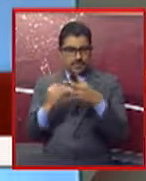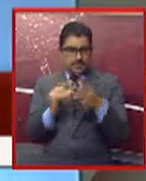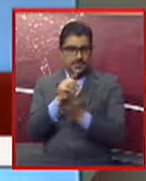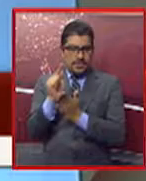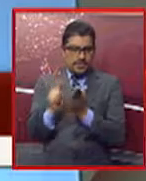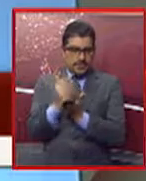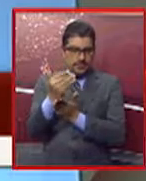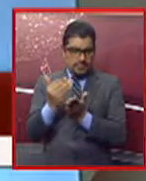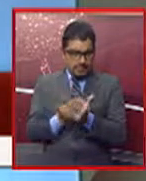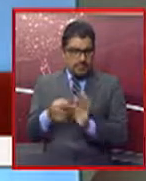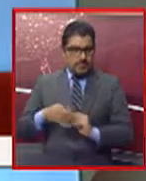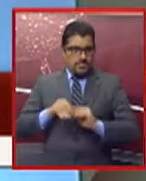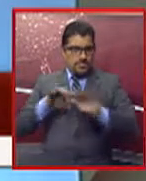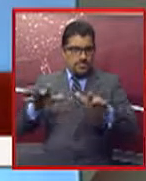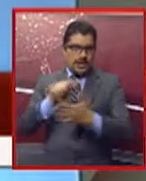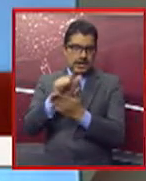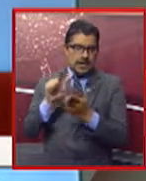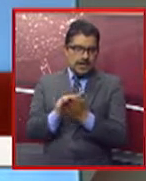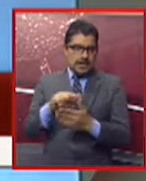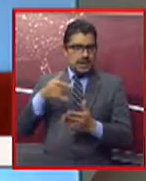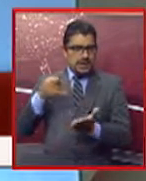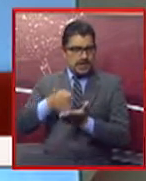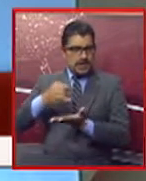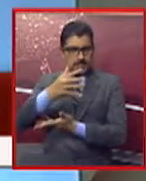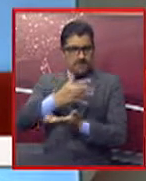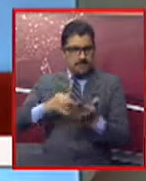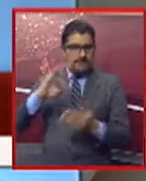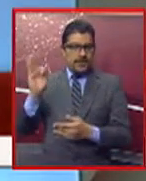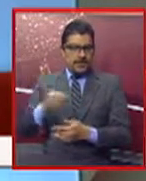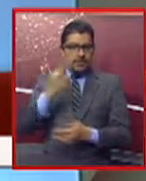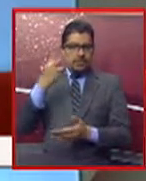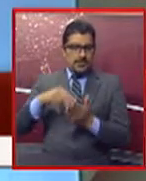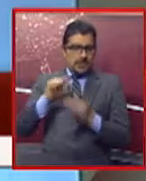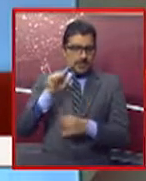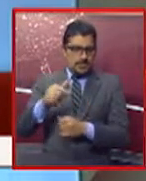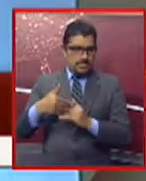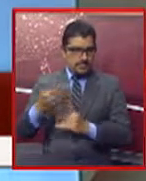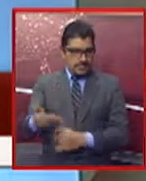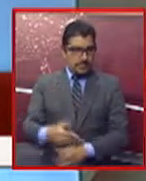dictamen por el que se expide la Ley de Ingresos de la Federación 2017.